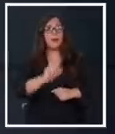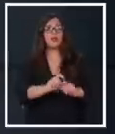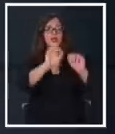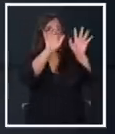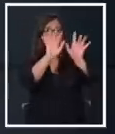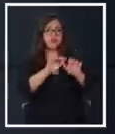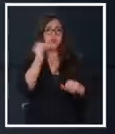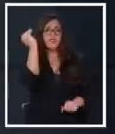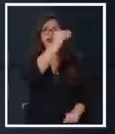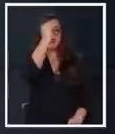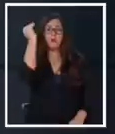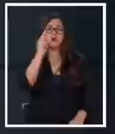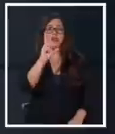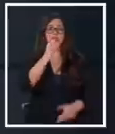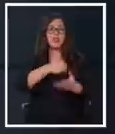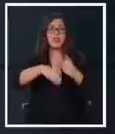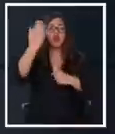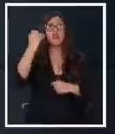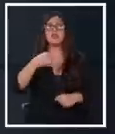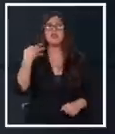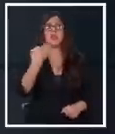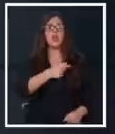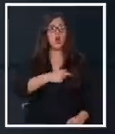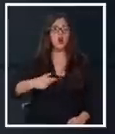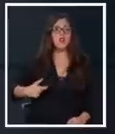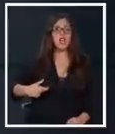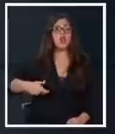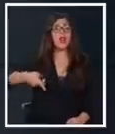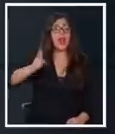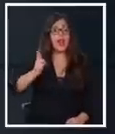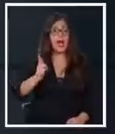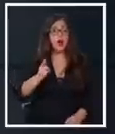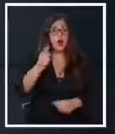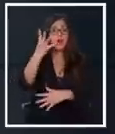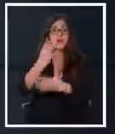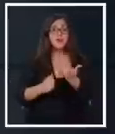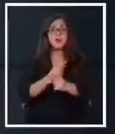20 años pronostica que el gobierno de ricardo lagos no iba a terminar